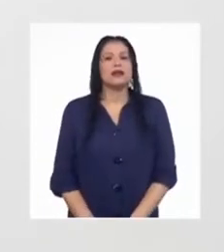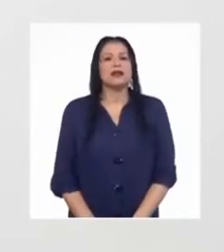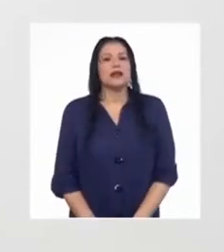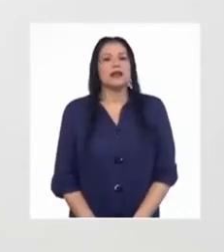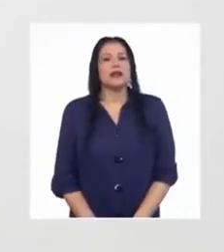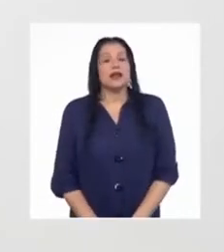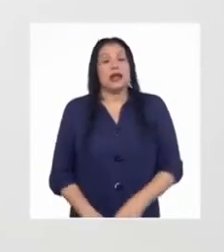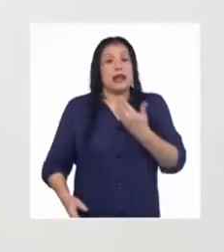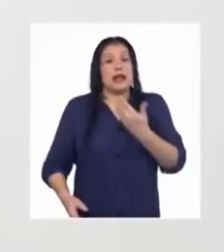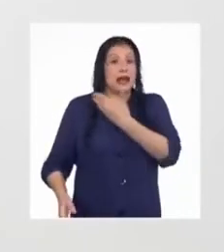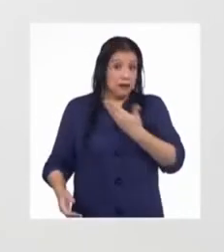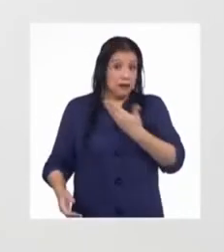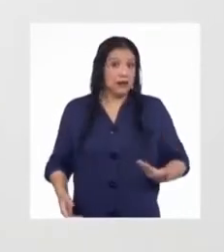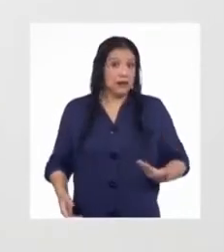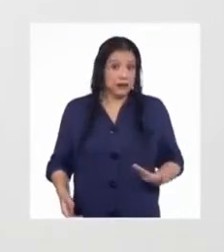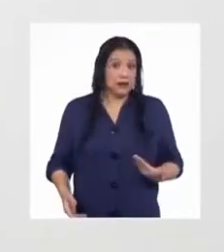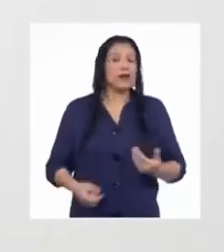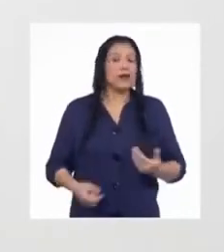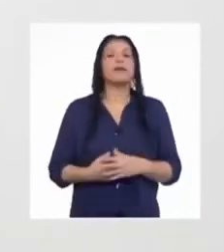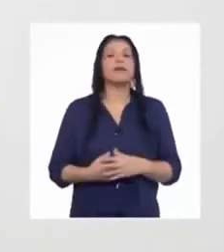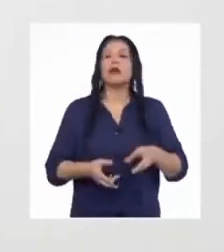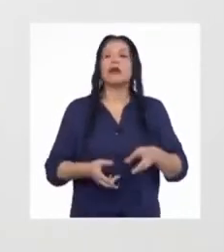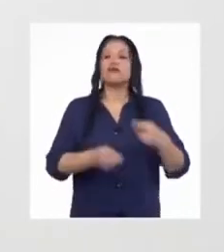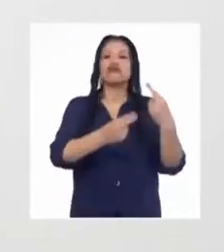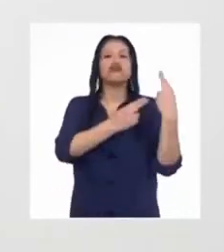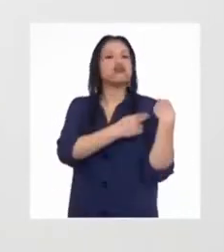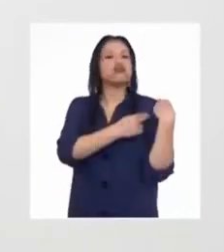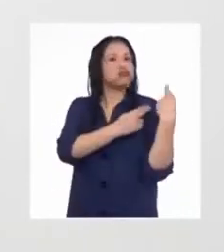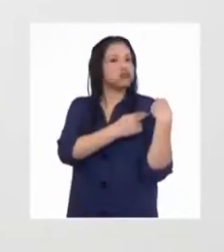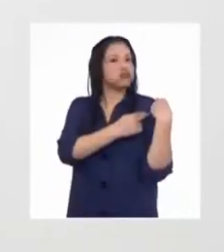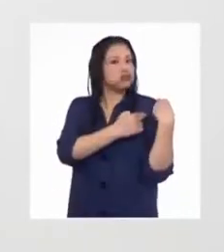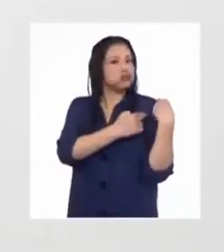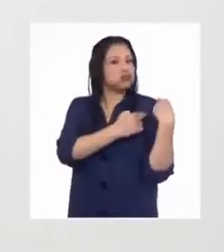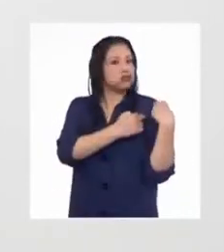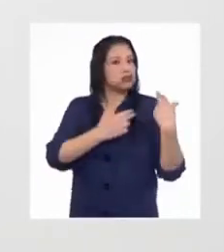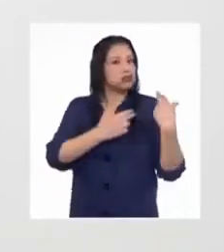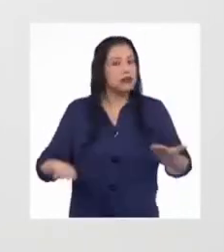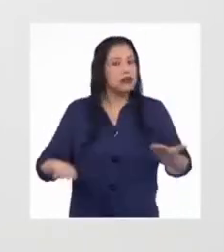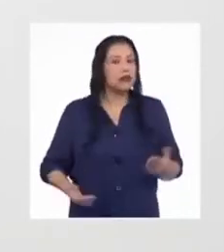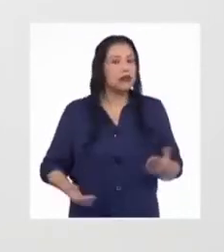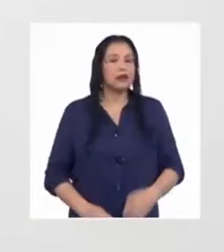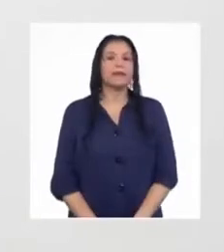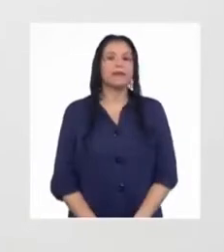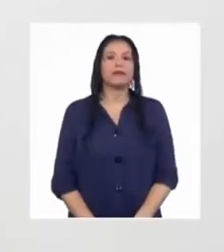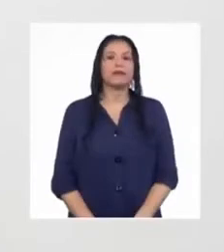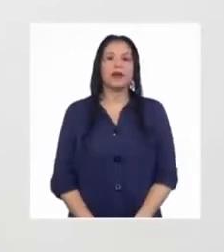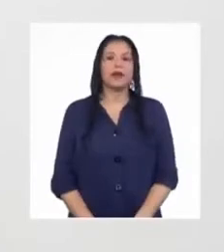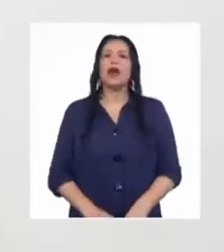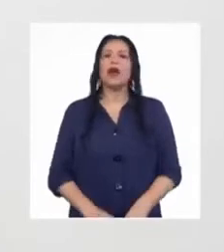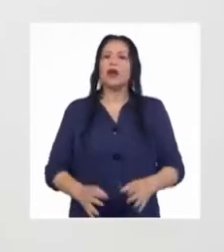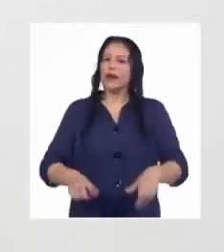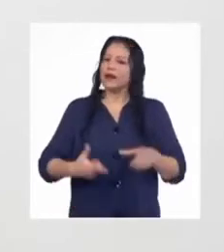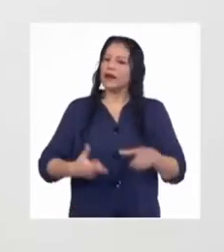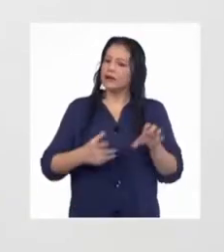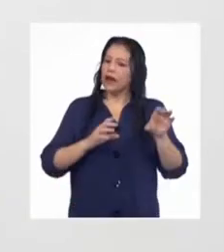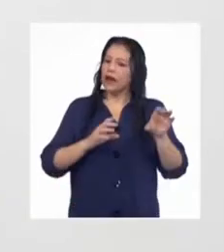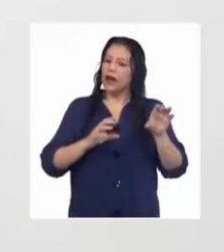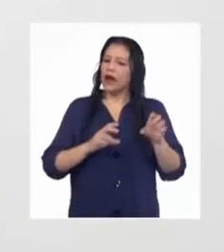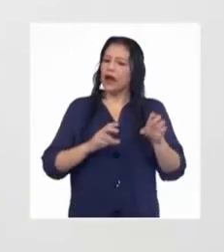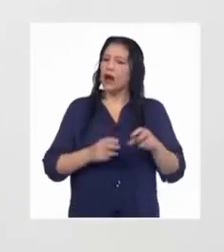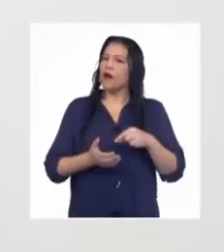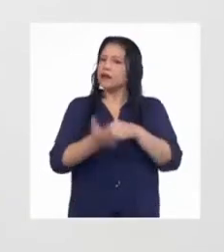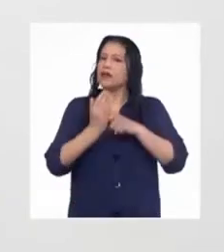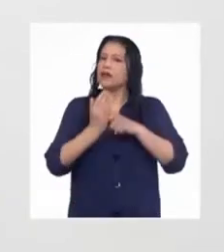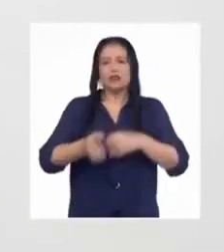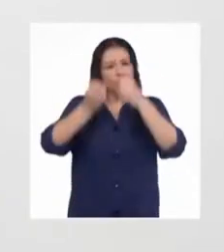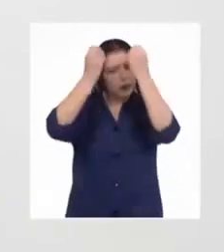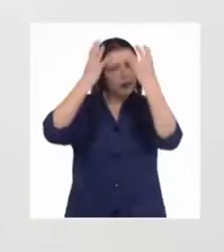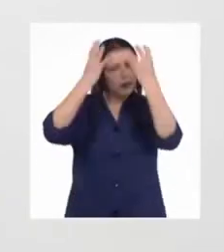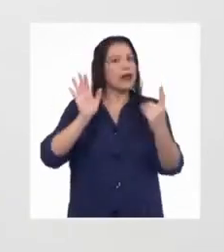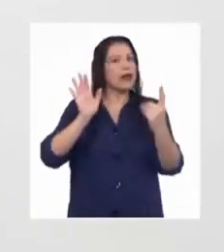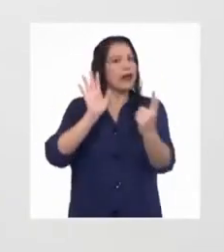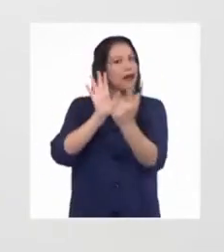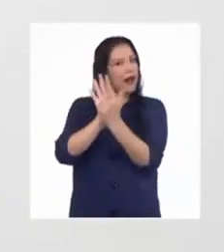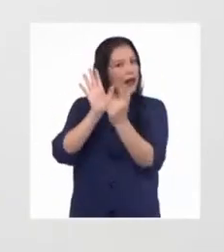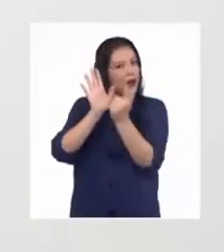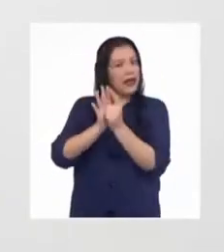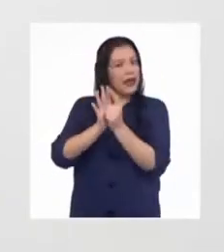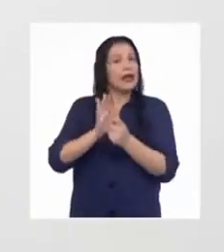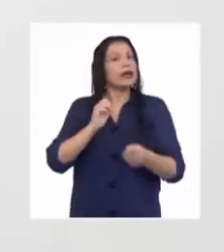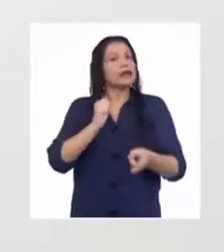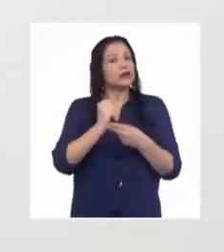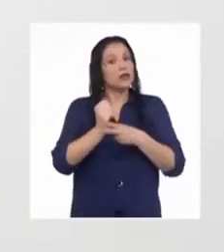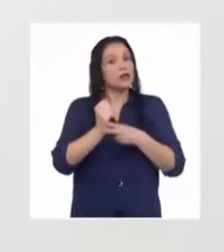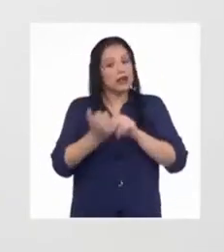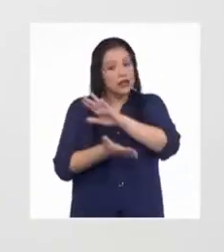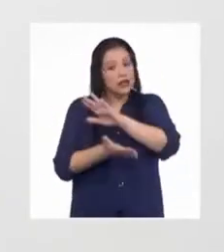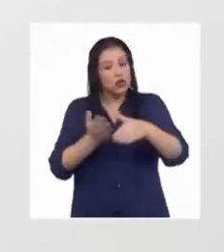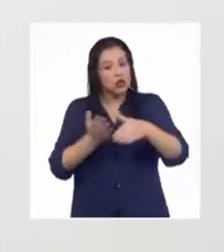Poder Ejecutivo tiene la responsabilidad de hacer cumplir las leyes, asegurar que lleguen los